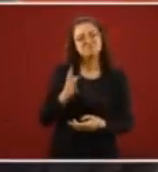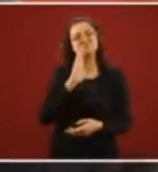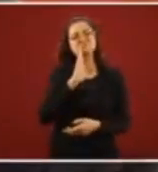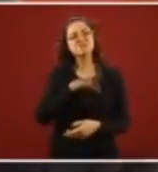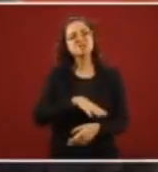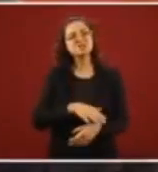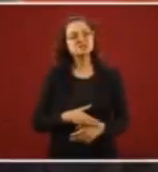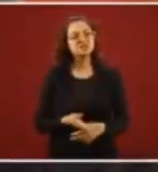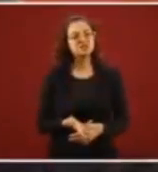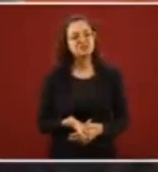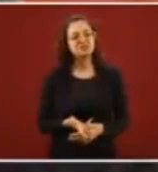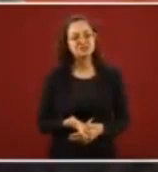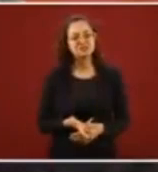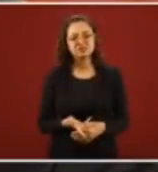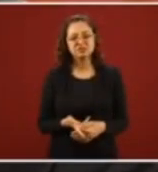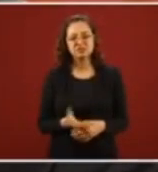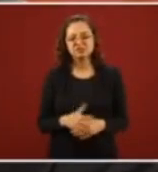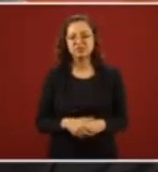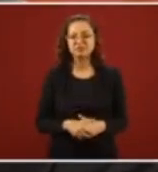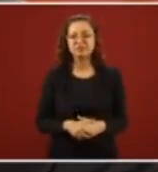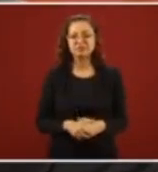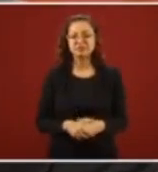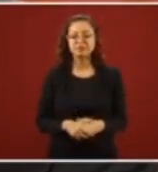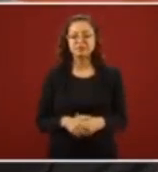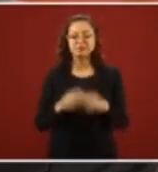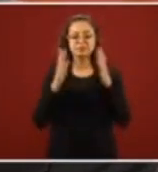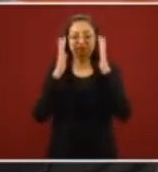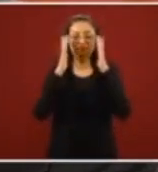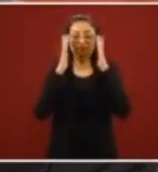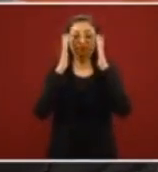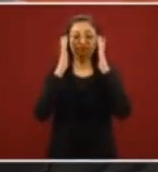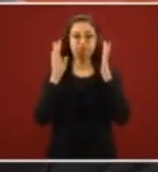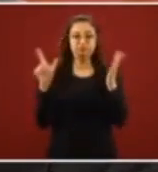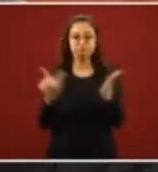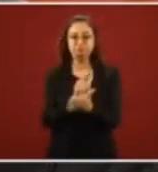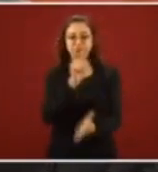de ilegalidad,